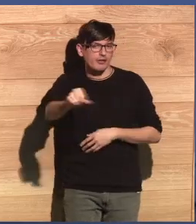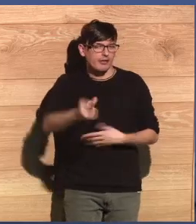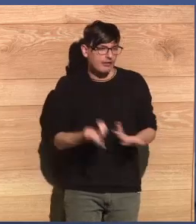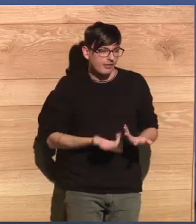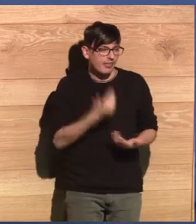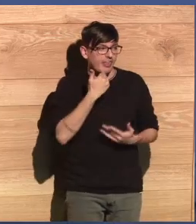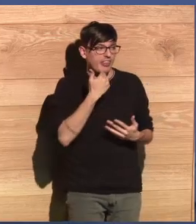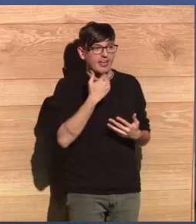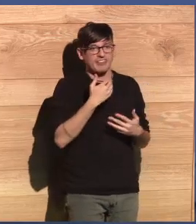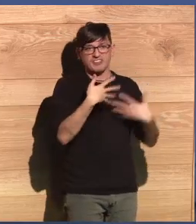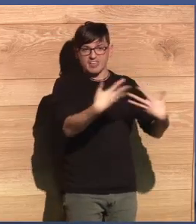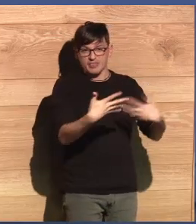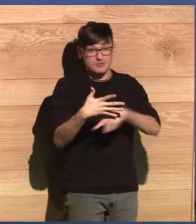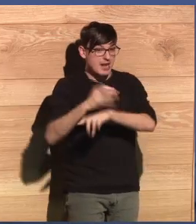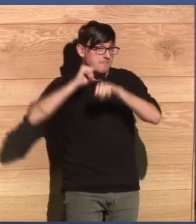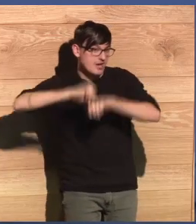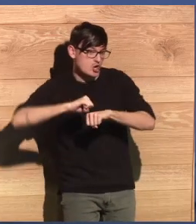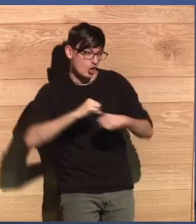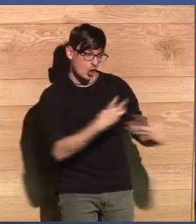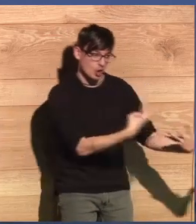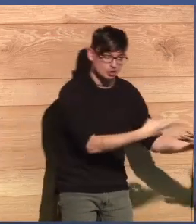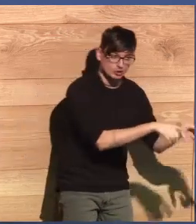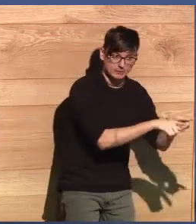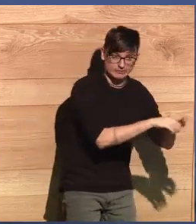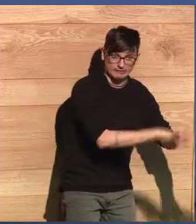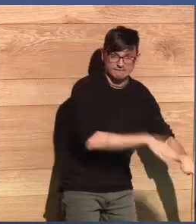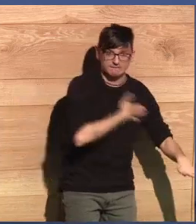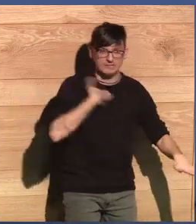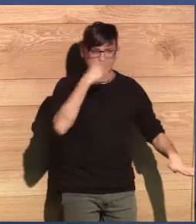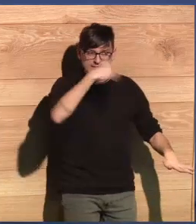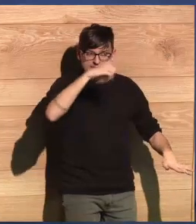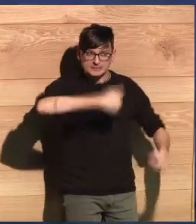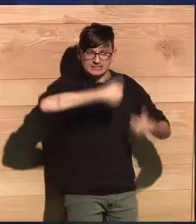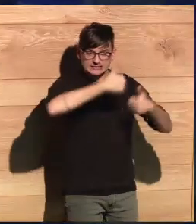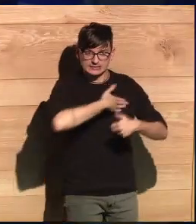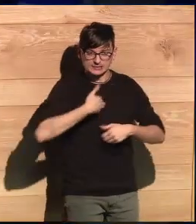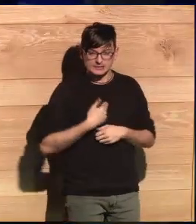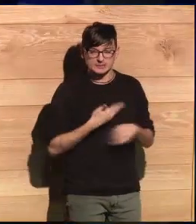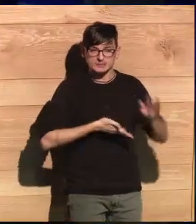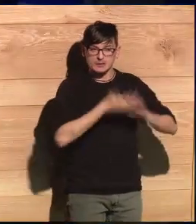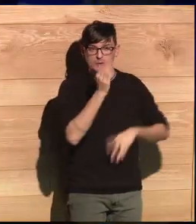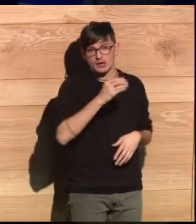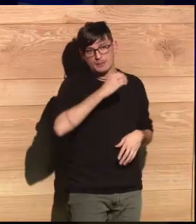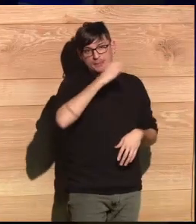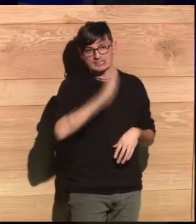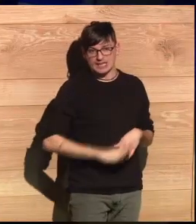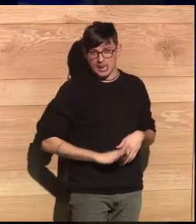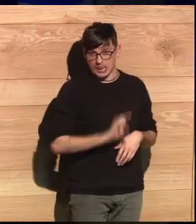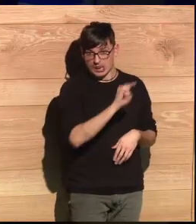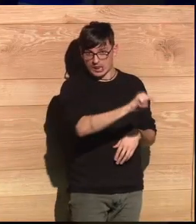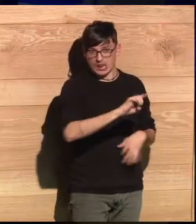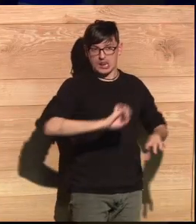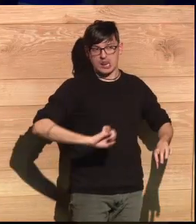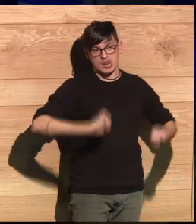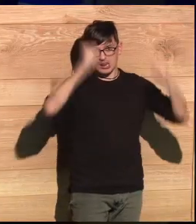tenía 10 años, ella era la mayor de los 8 hermanos y quería saber más. «Nos iremos a Brasil. Allí estaremos a